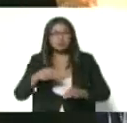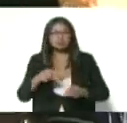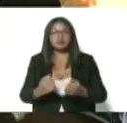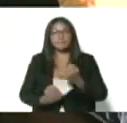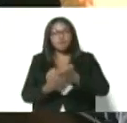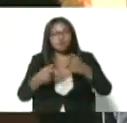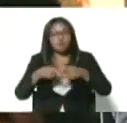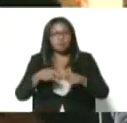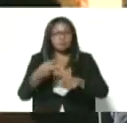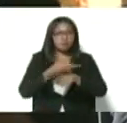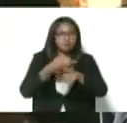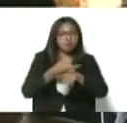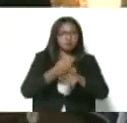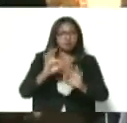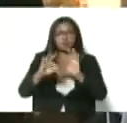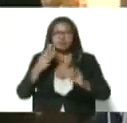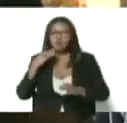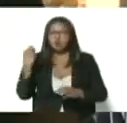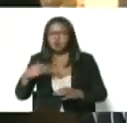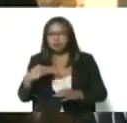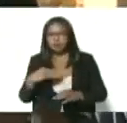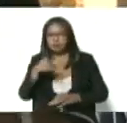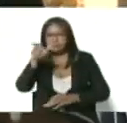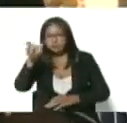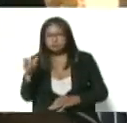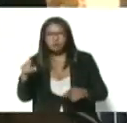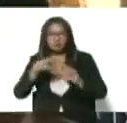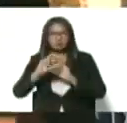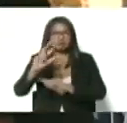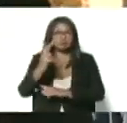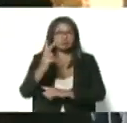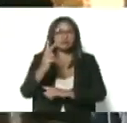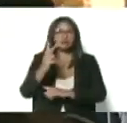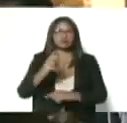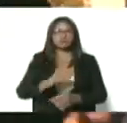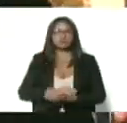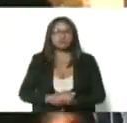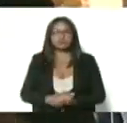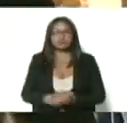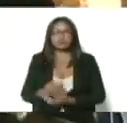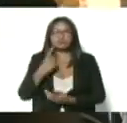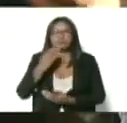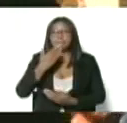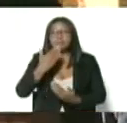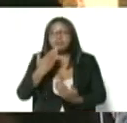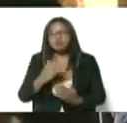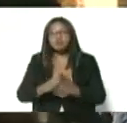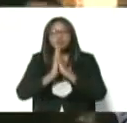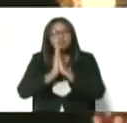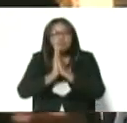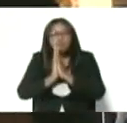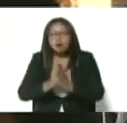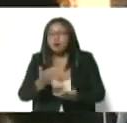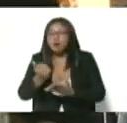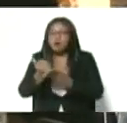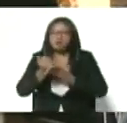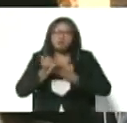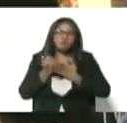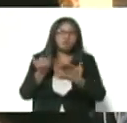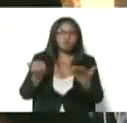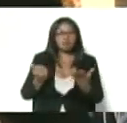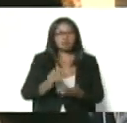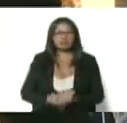prestando a estos jóvenes o esta persona de la tercera que por circunstancias están pidiendo la ayuda una mano